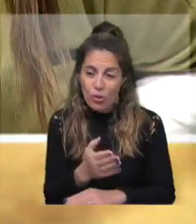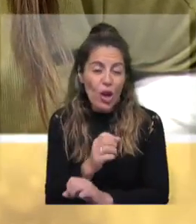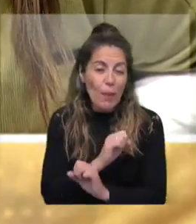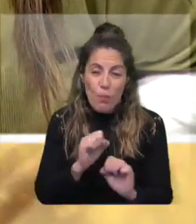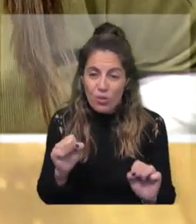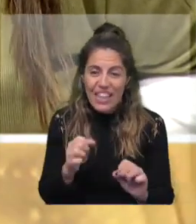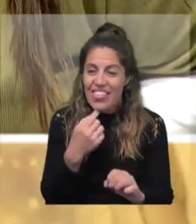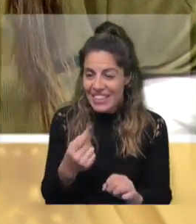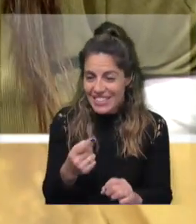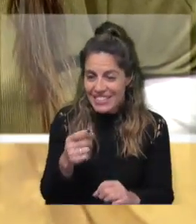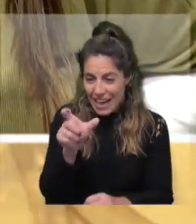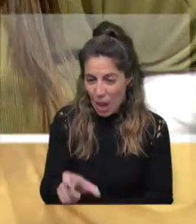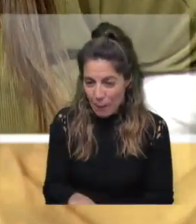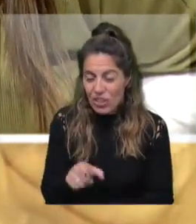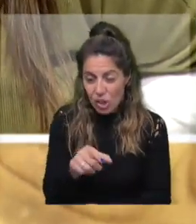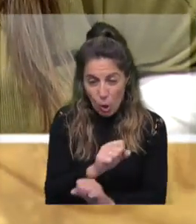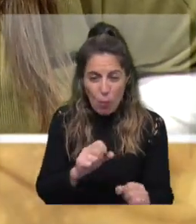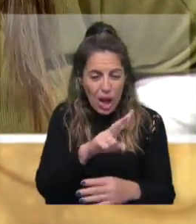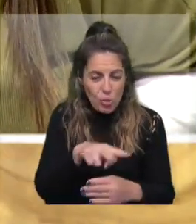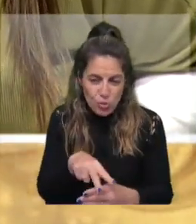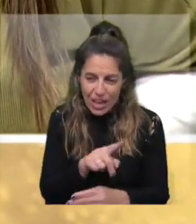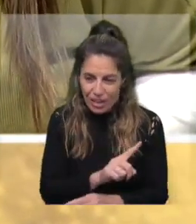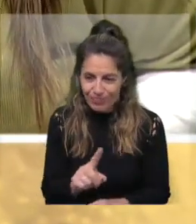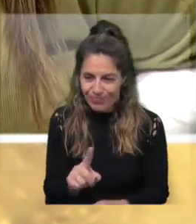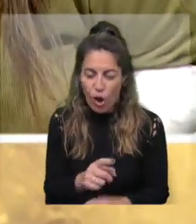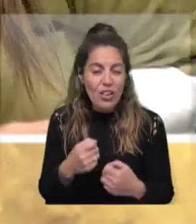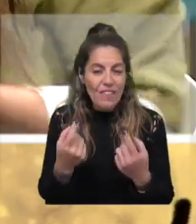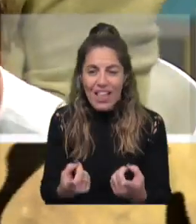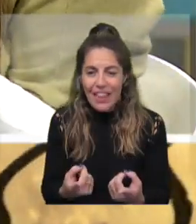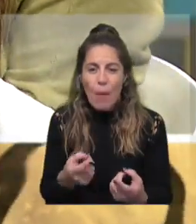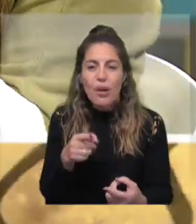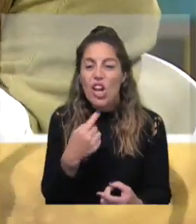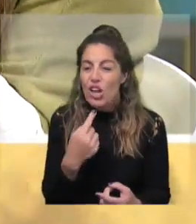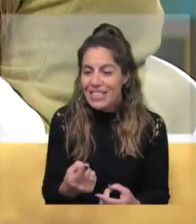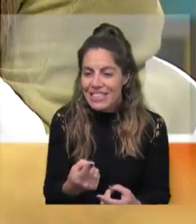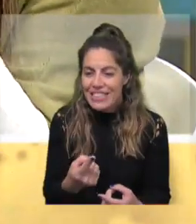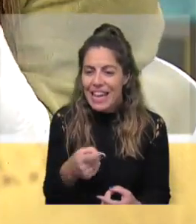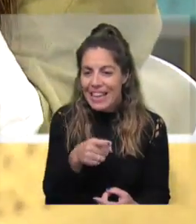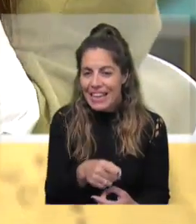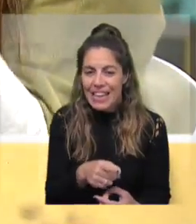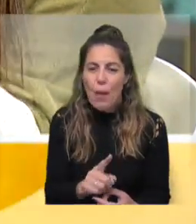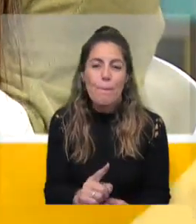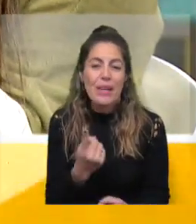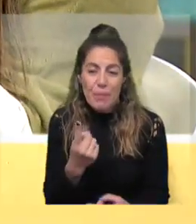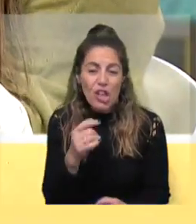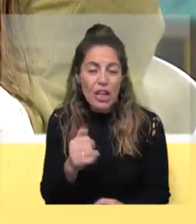pudiera decirse a los productores, bueno, esto lo pueden usar de esta manera y les va a dar. Porque es lo que decía Brian, primero tenemos que probar la bioactividad en